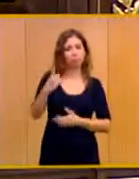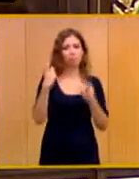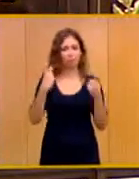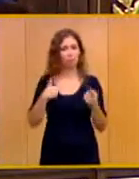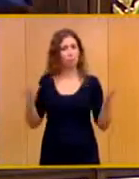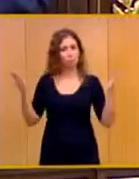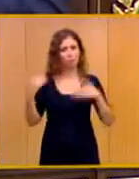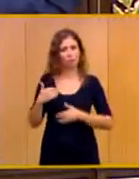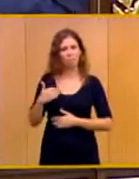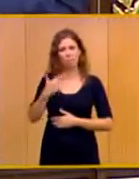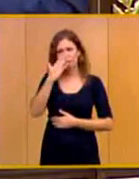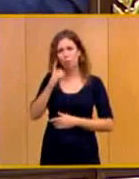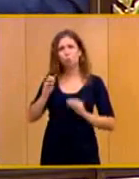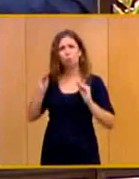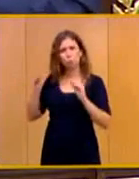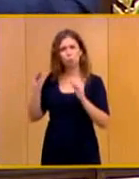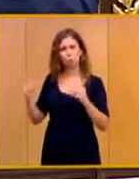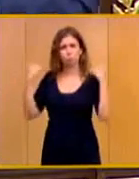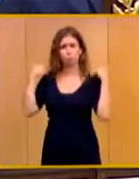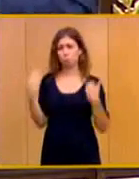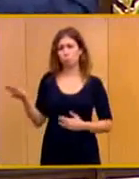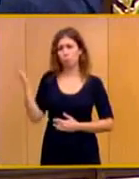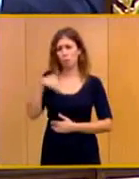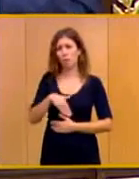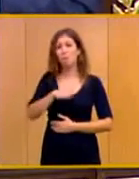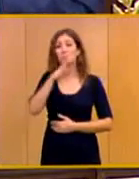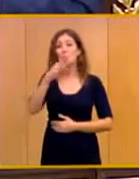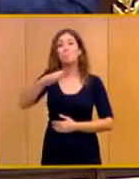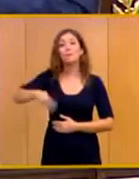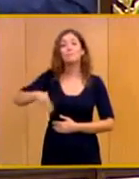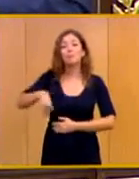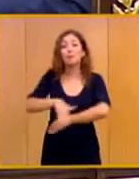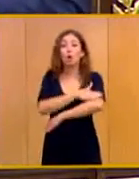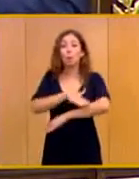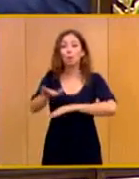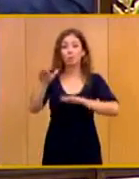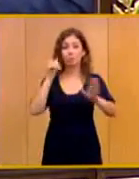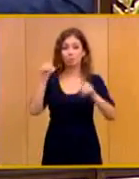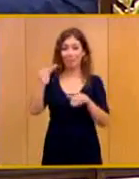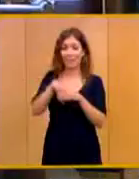manos, porque es una facultad del presidente del Gobierno convocar elecciones. Lo sabe muy bien.